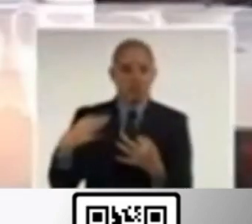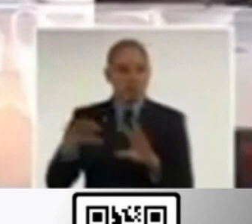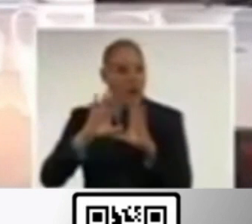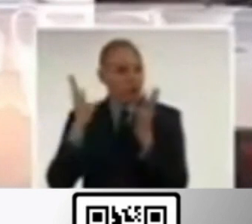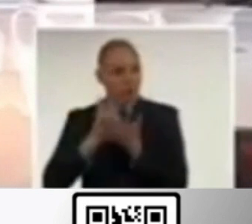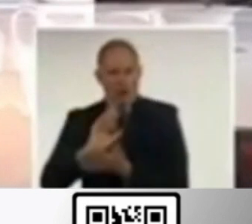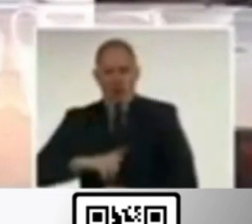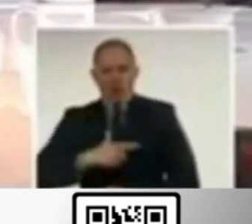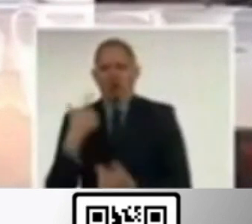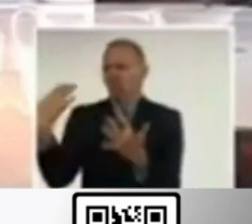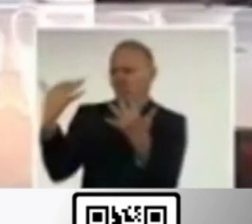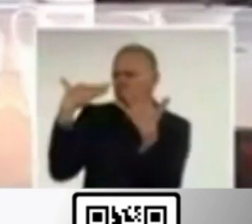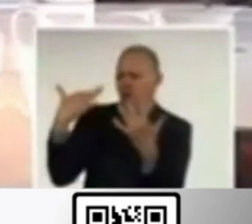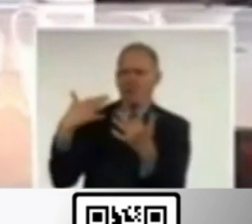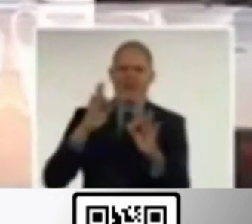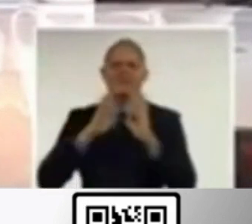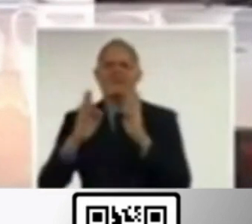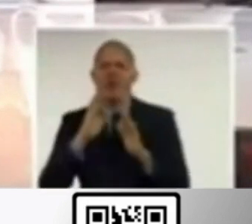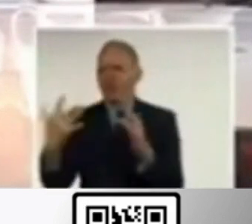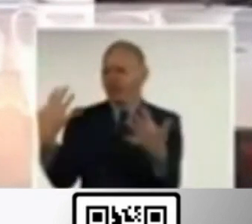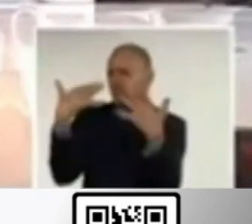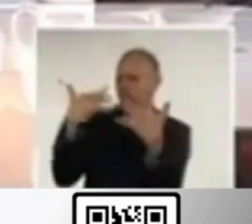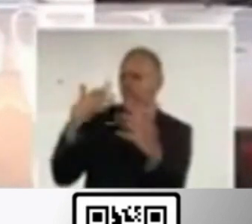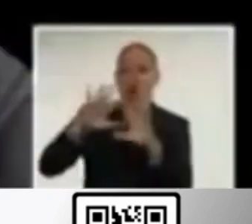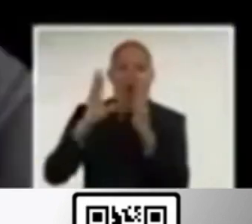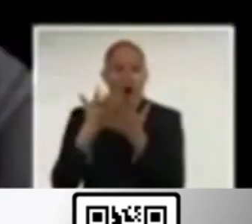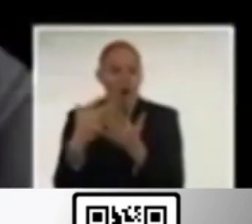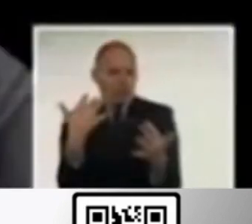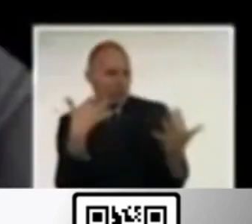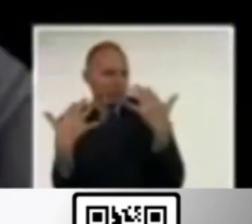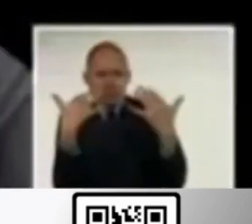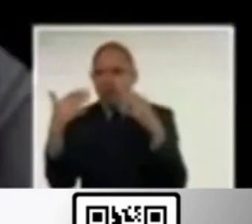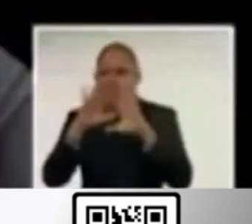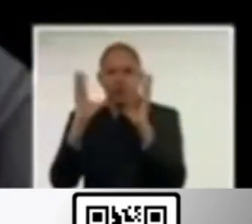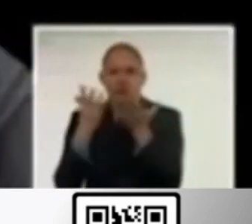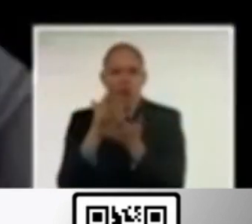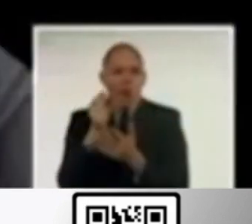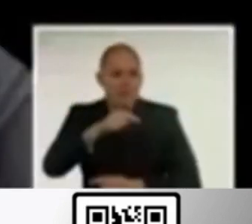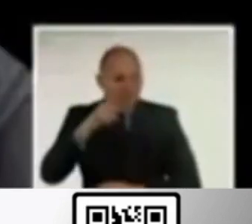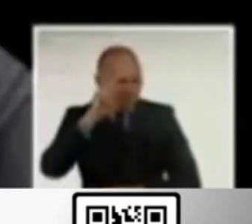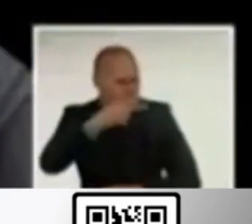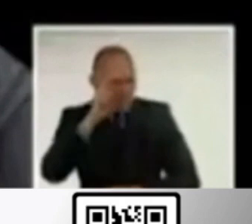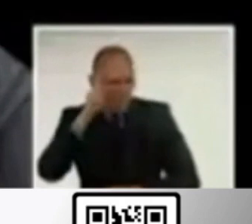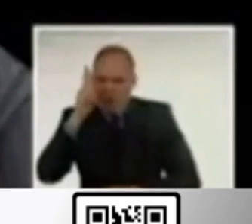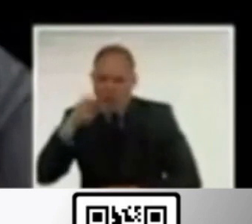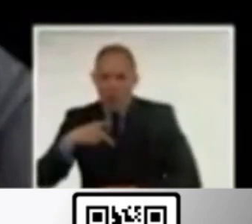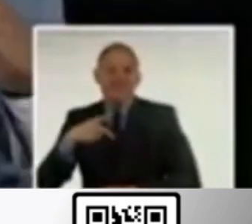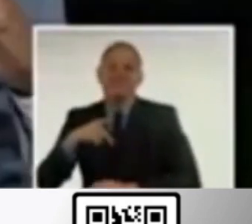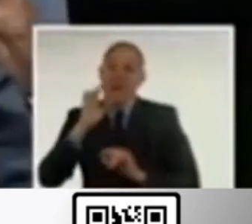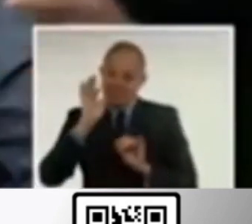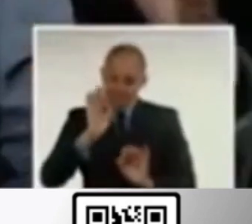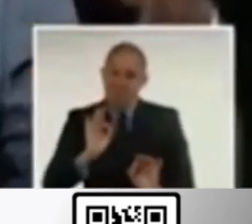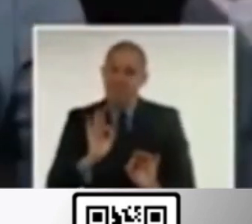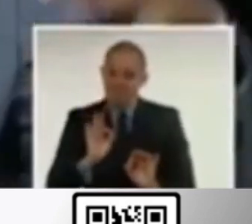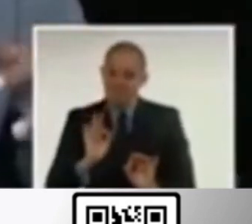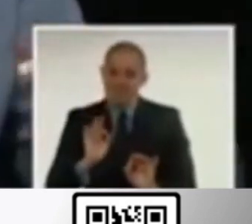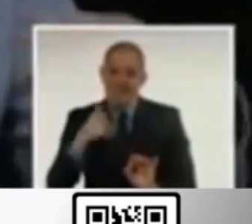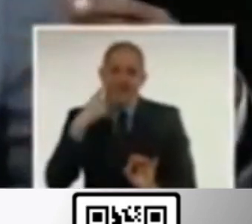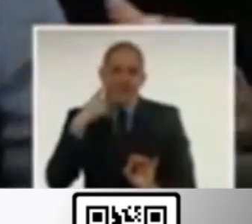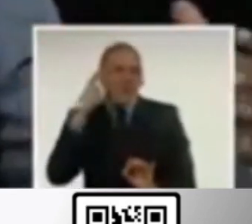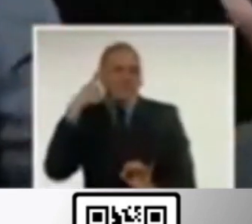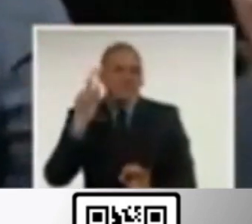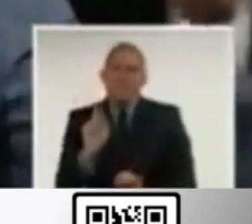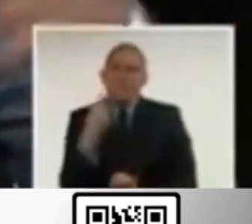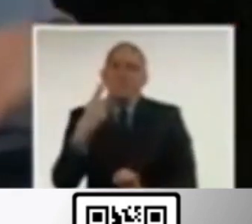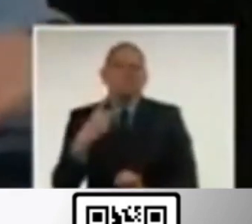busca que todos seamos el mismo patrón que todos nos guiamos por el mismo patrón hay una impugnación global que nos viene por todas partes y que está en las películas